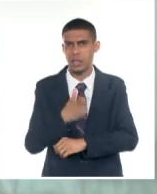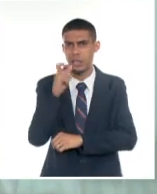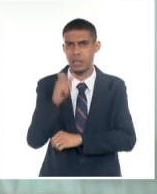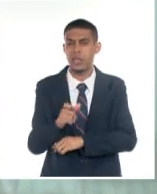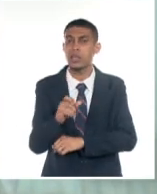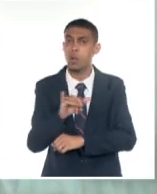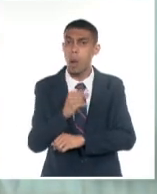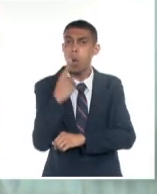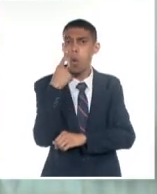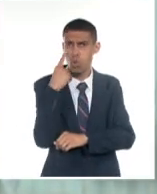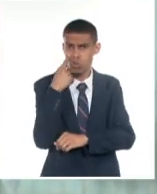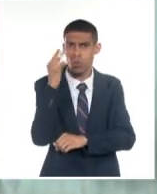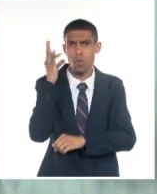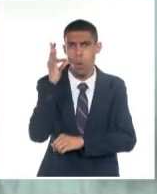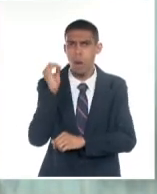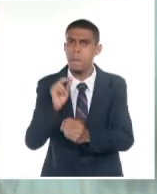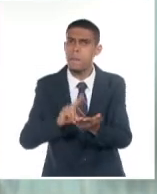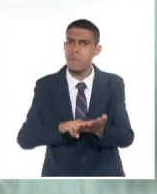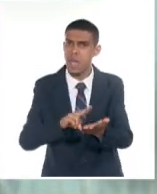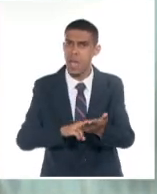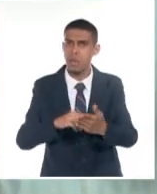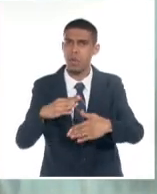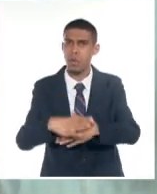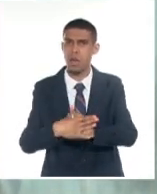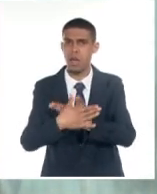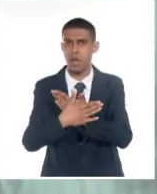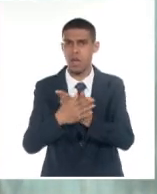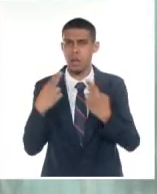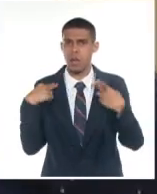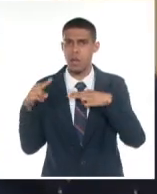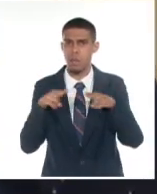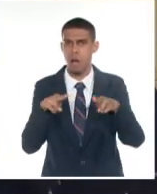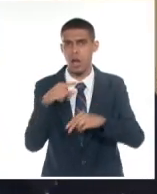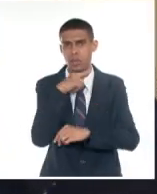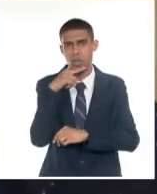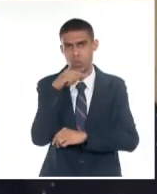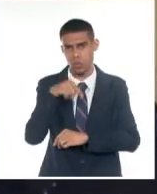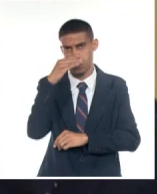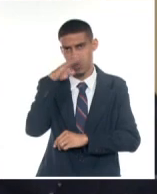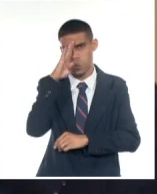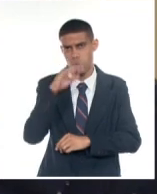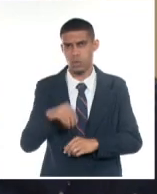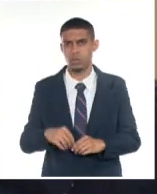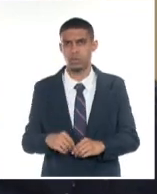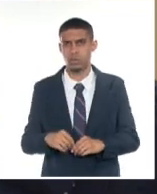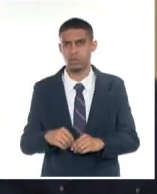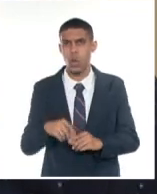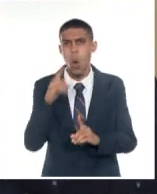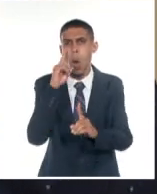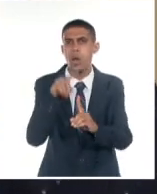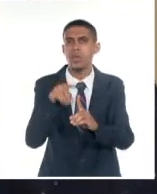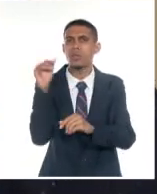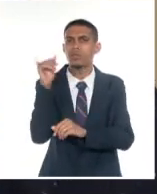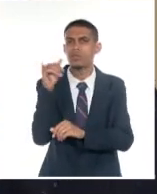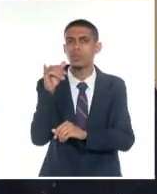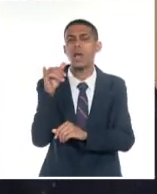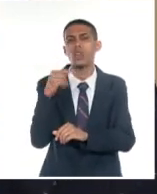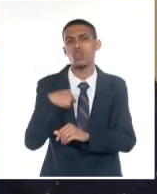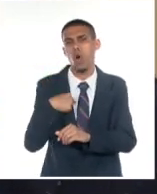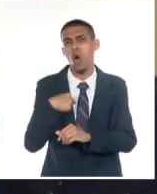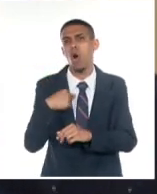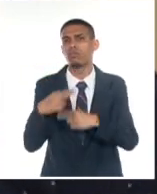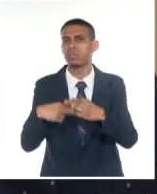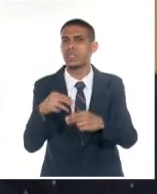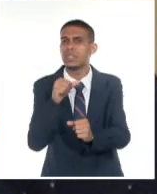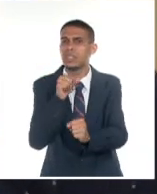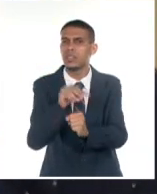y miembros de la Embajada de Rusia en Cuba. La idea de la realización de este documental surge a partir del trabajo que yo vengo haciendo de